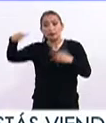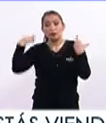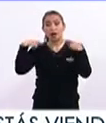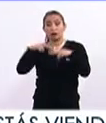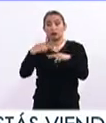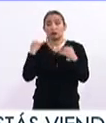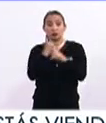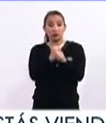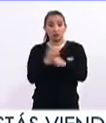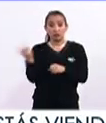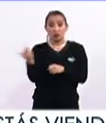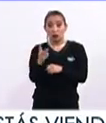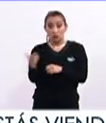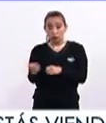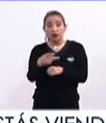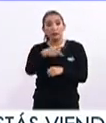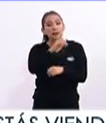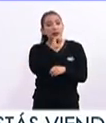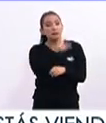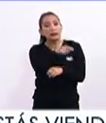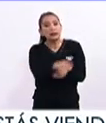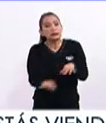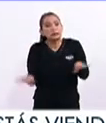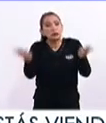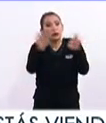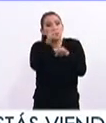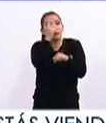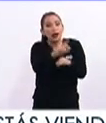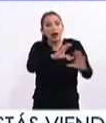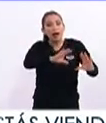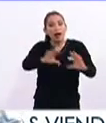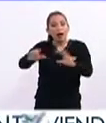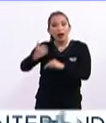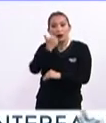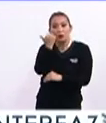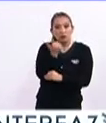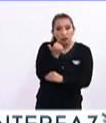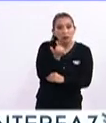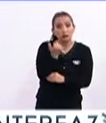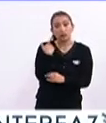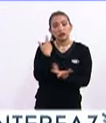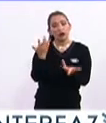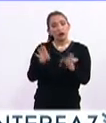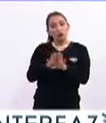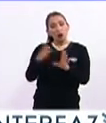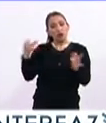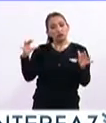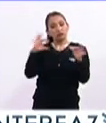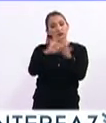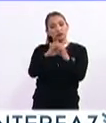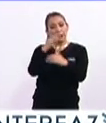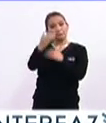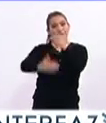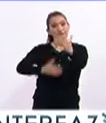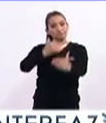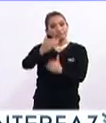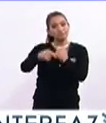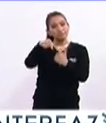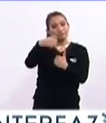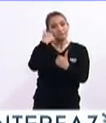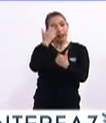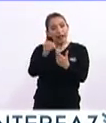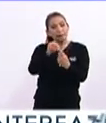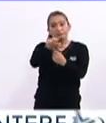docentes e investigadores, pero también como elemento indispensable en la formación de los alumnos y como una manera de vinculación y desarrollo que